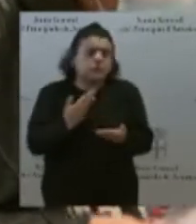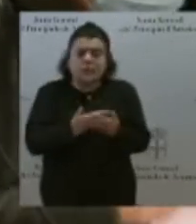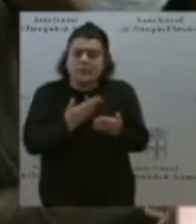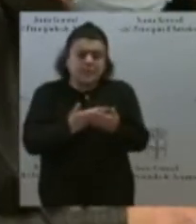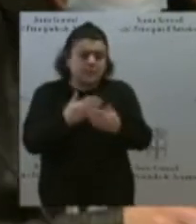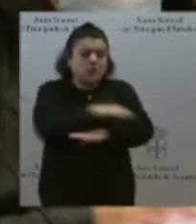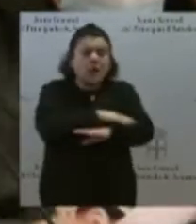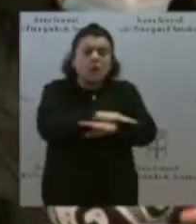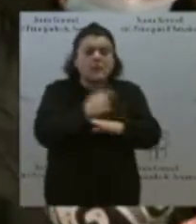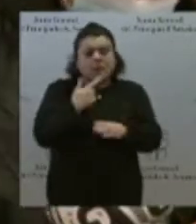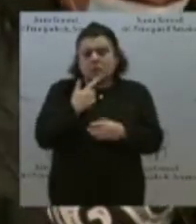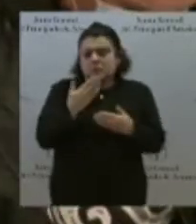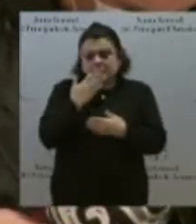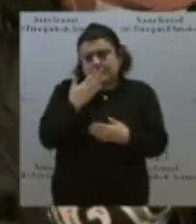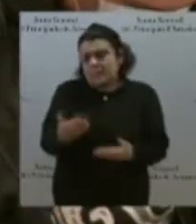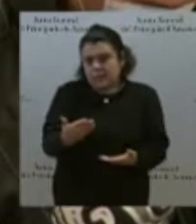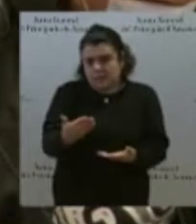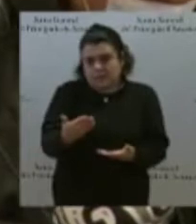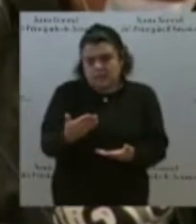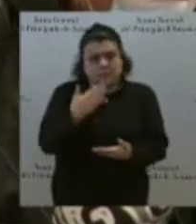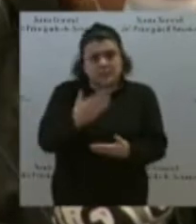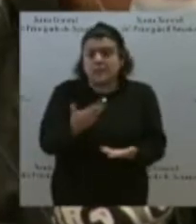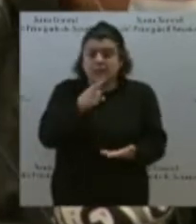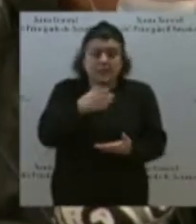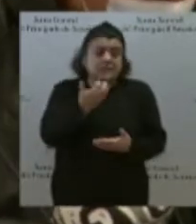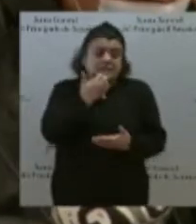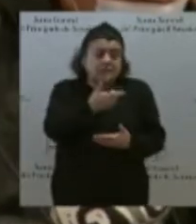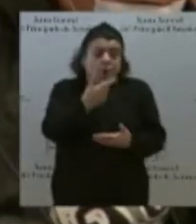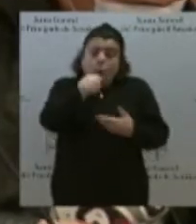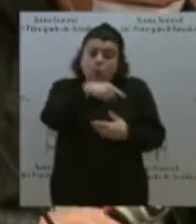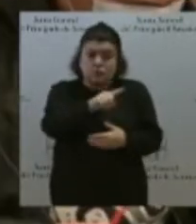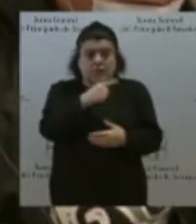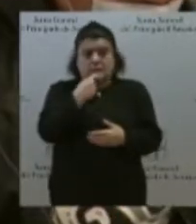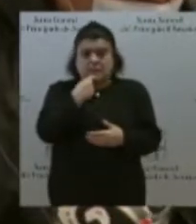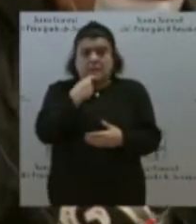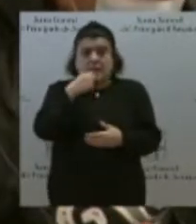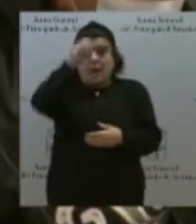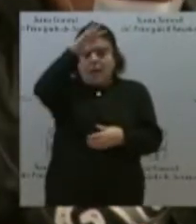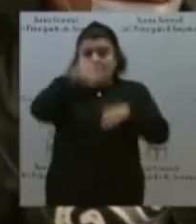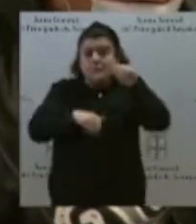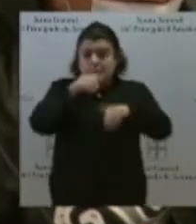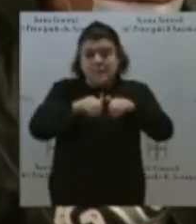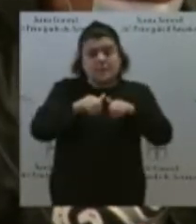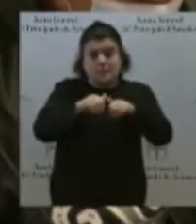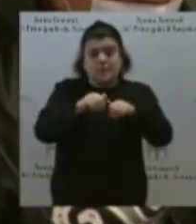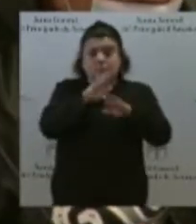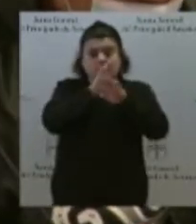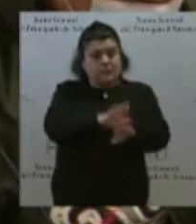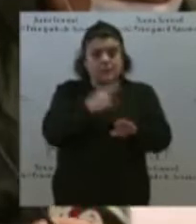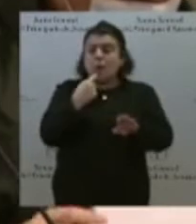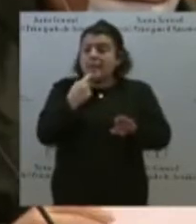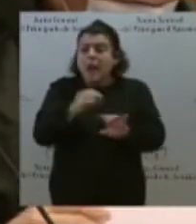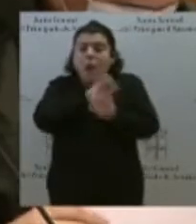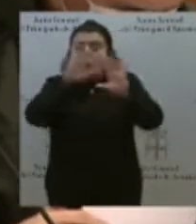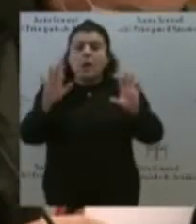ustedes están a favor de la mina de Salave, díganlo. Pero díganlo alto y claro, porque marear la perdiz, francamente, le está